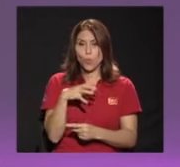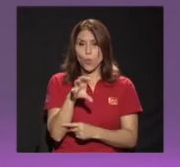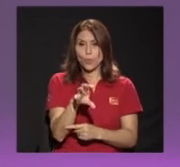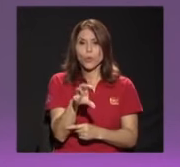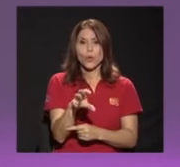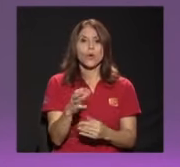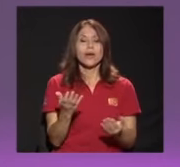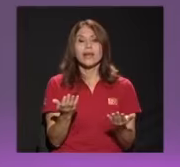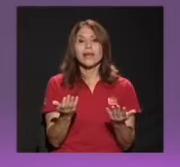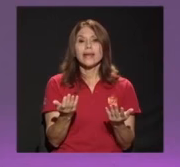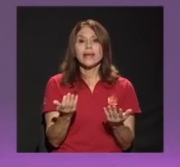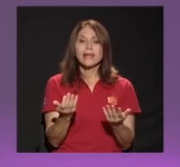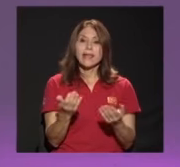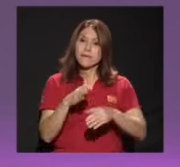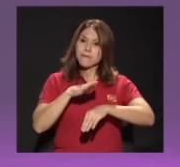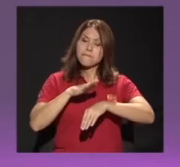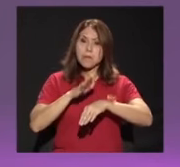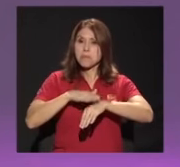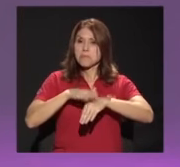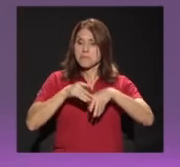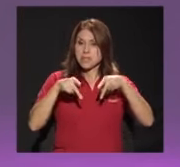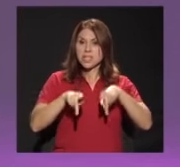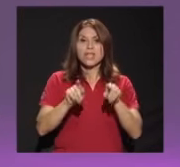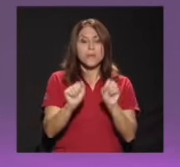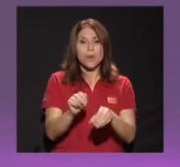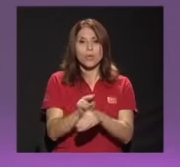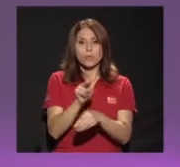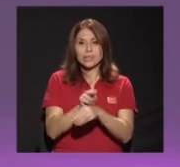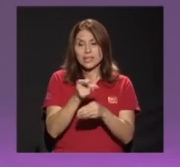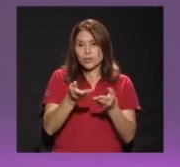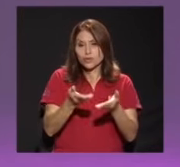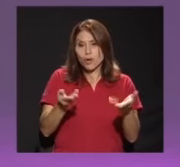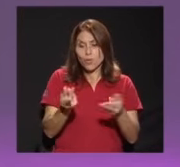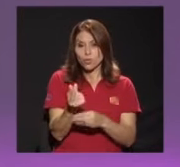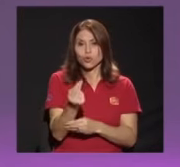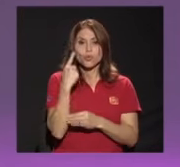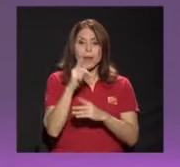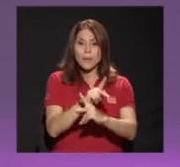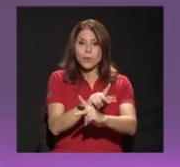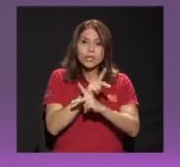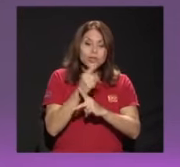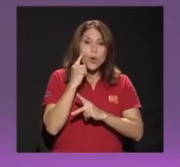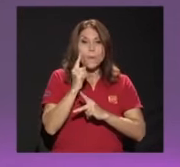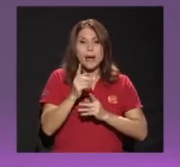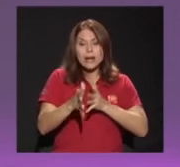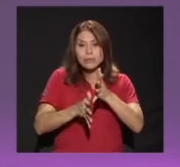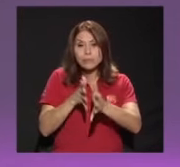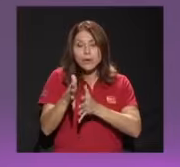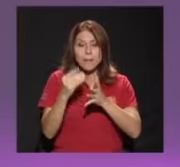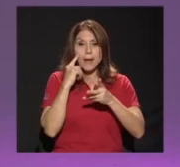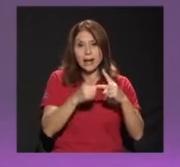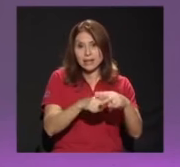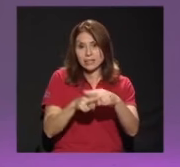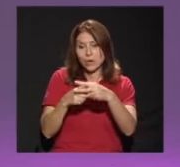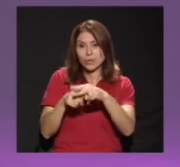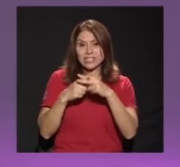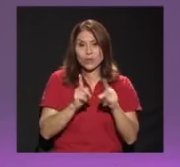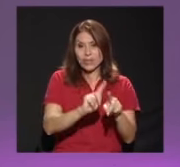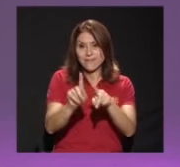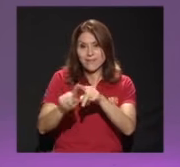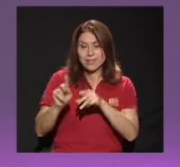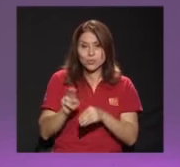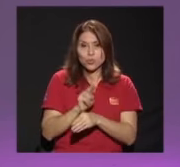permitir ejecutar esos recursos para protección, para conservación, para restauración y otros usos que